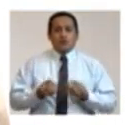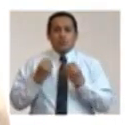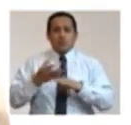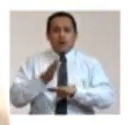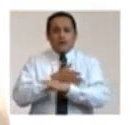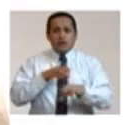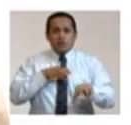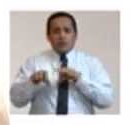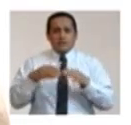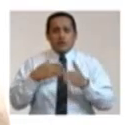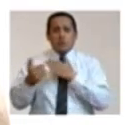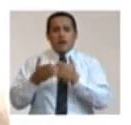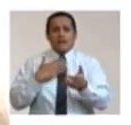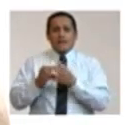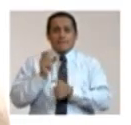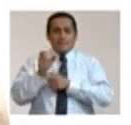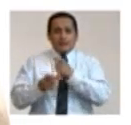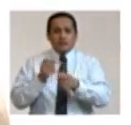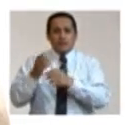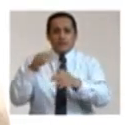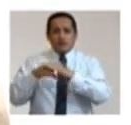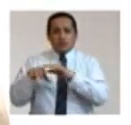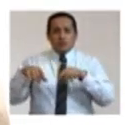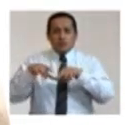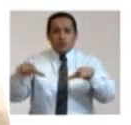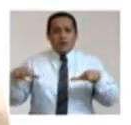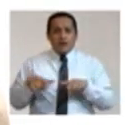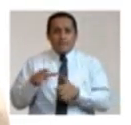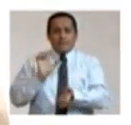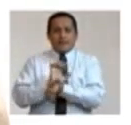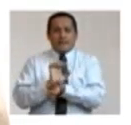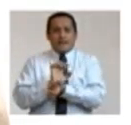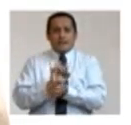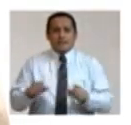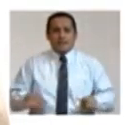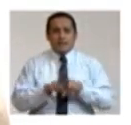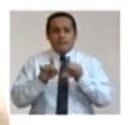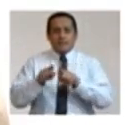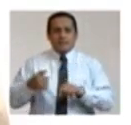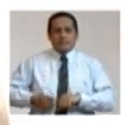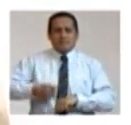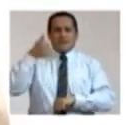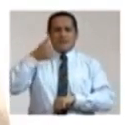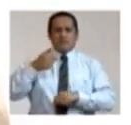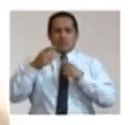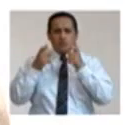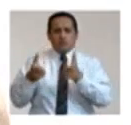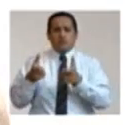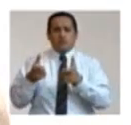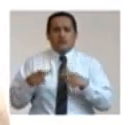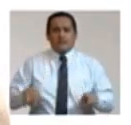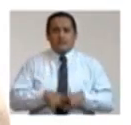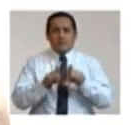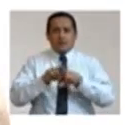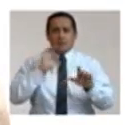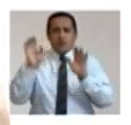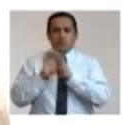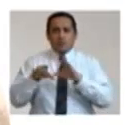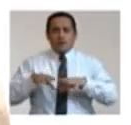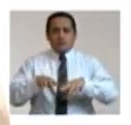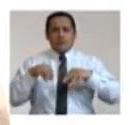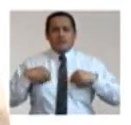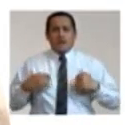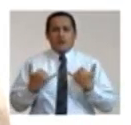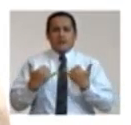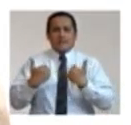premios, como lo tiene cualquier otro interno de algún establecimiento penal, inclusive de máxima seguridad, que, por